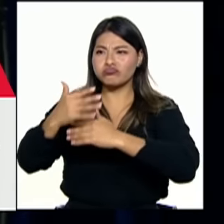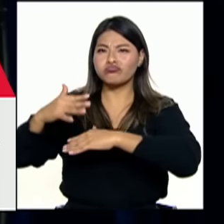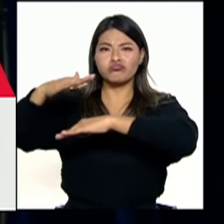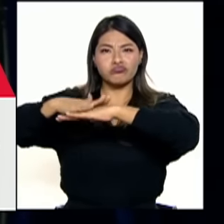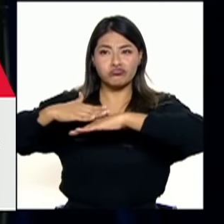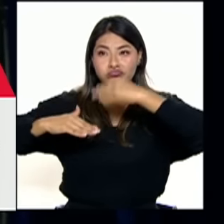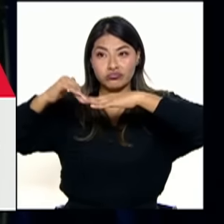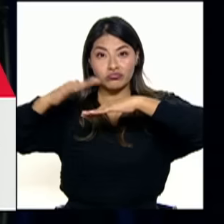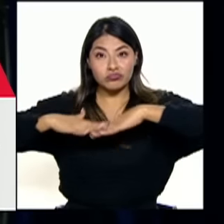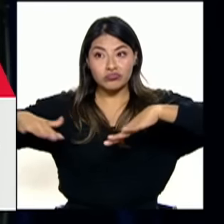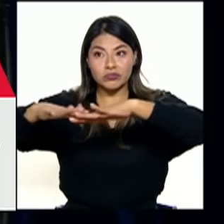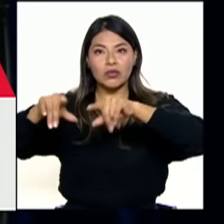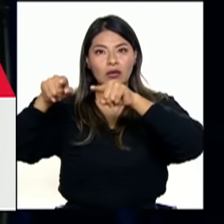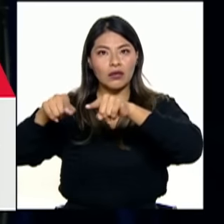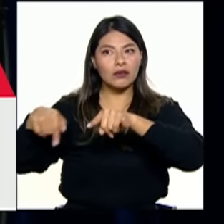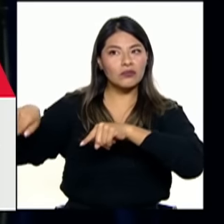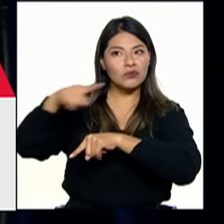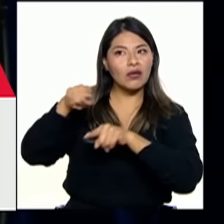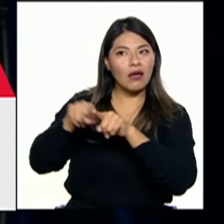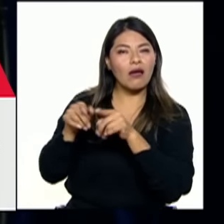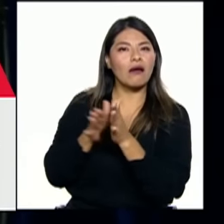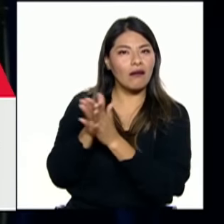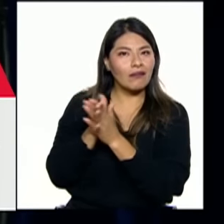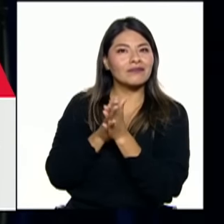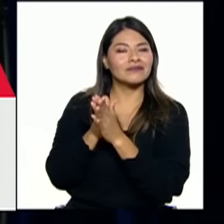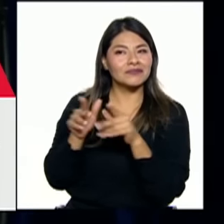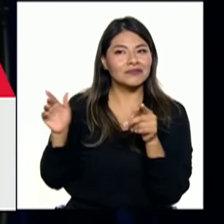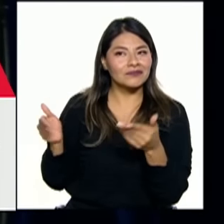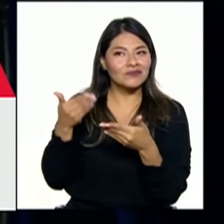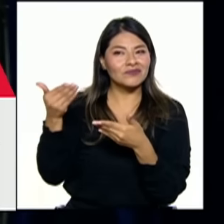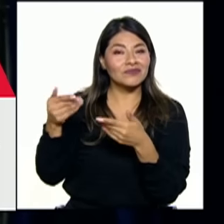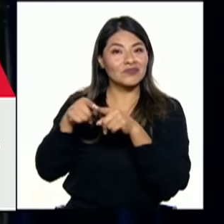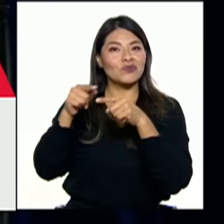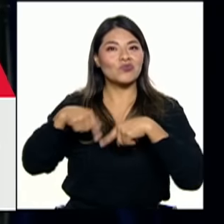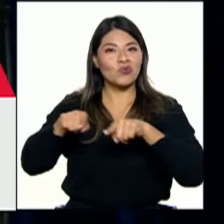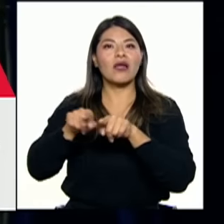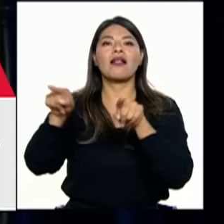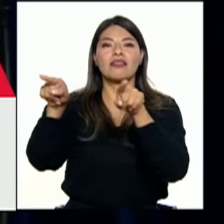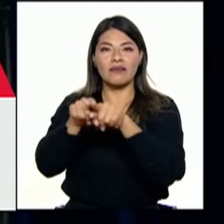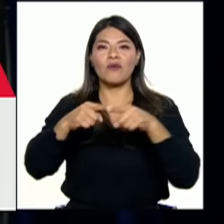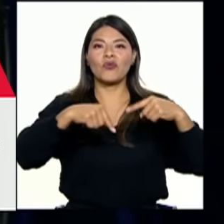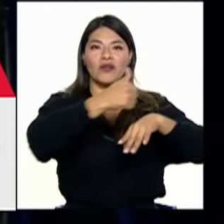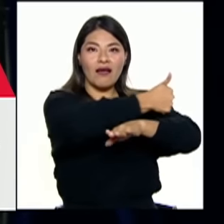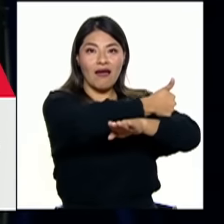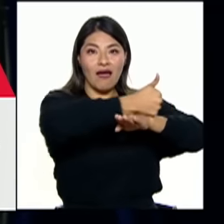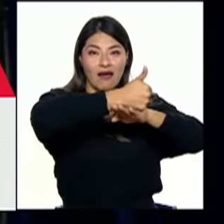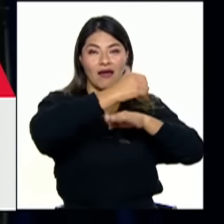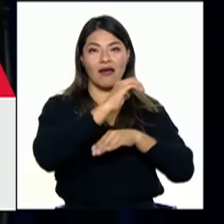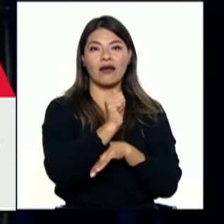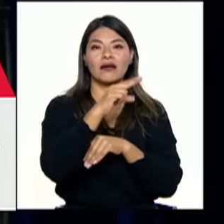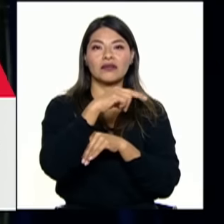adjudique este año el tan ansiado parque industrial en Ancón.